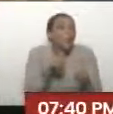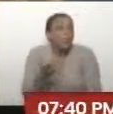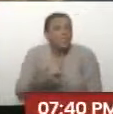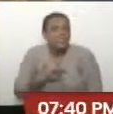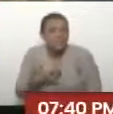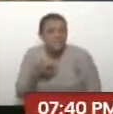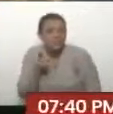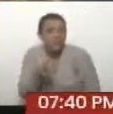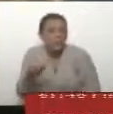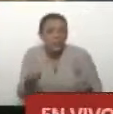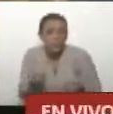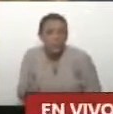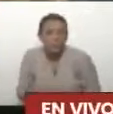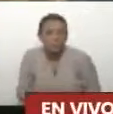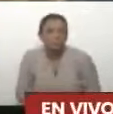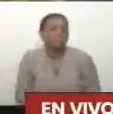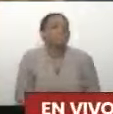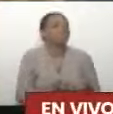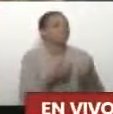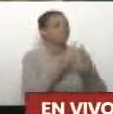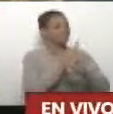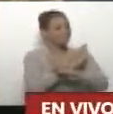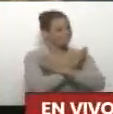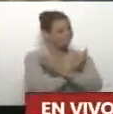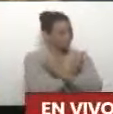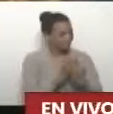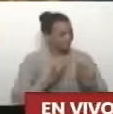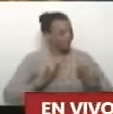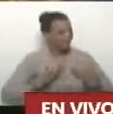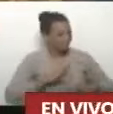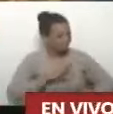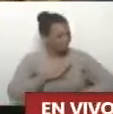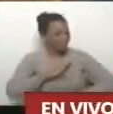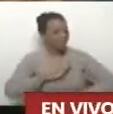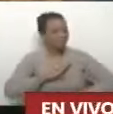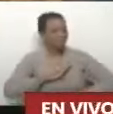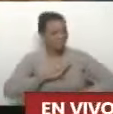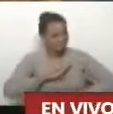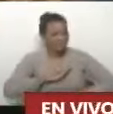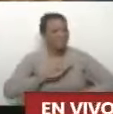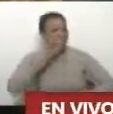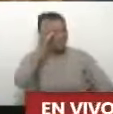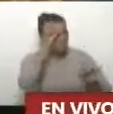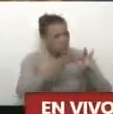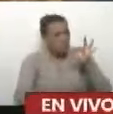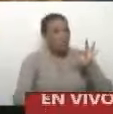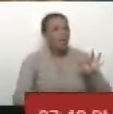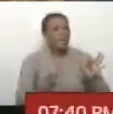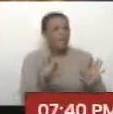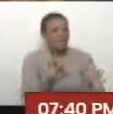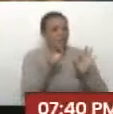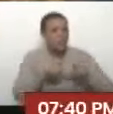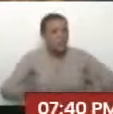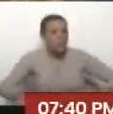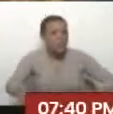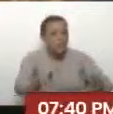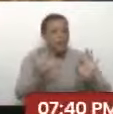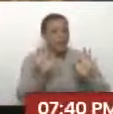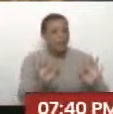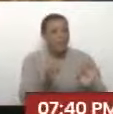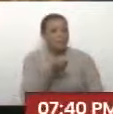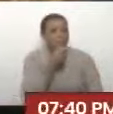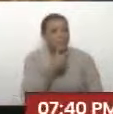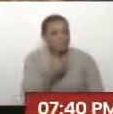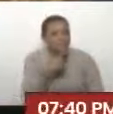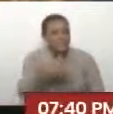esta filven sumamente satisfecho presidente creo que fue un acierto suyo el haber seleccionado ese espacio hermoso de